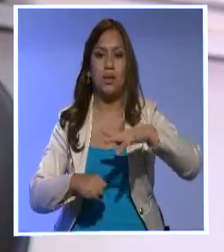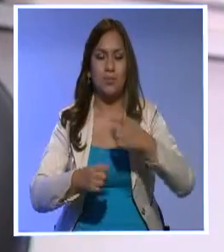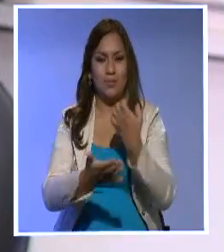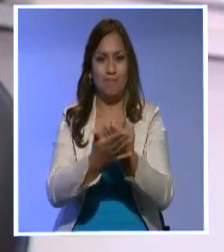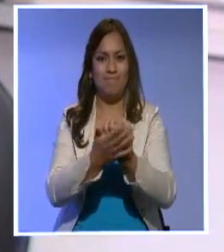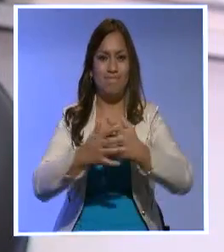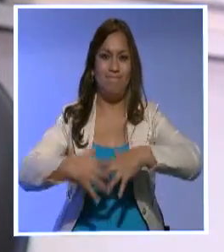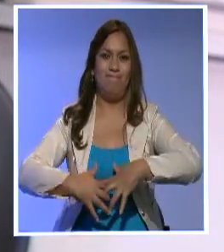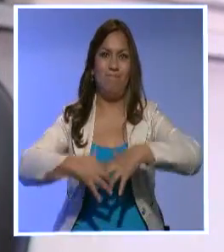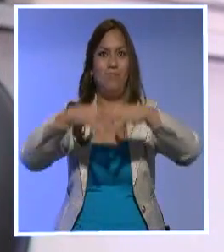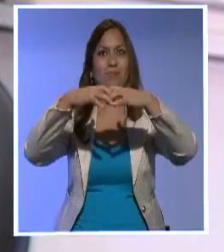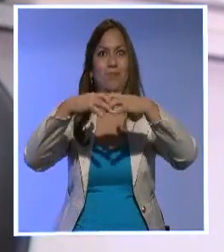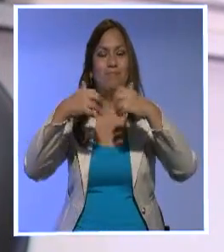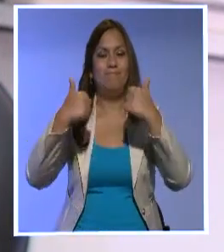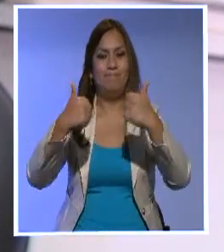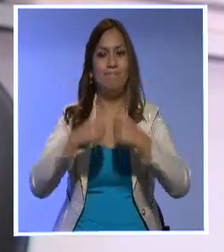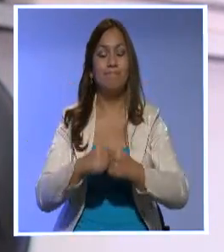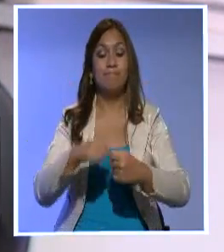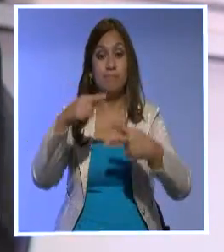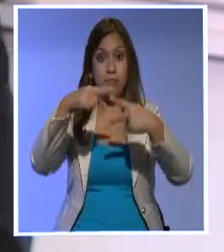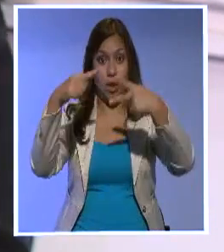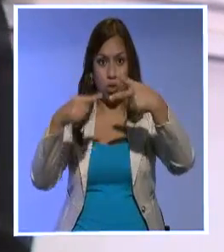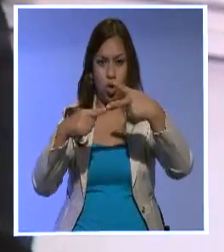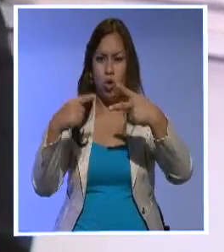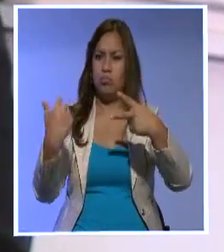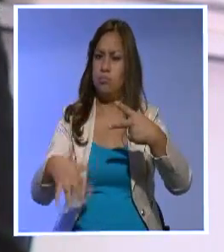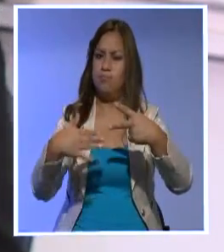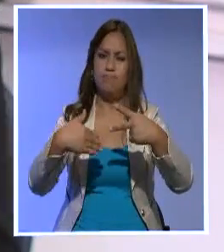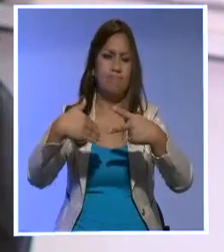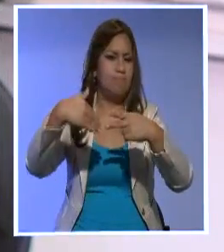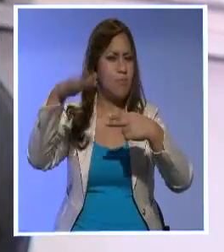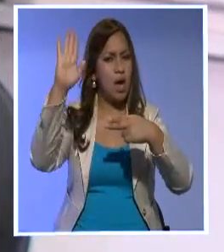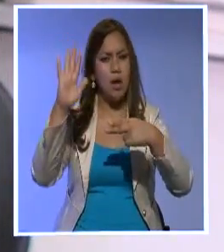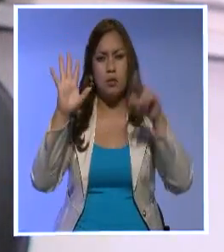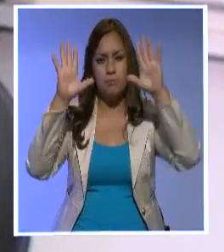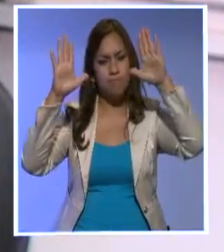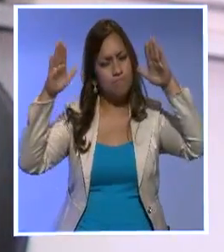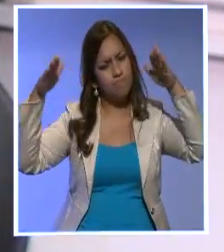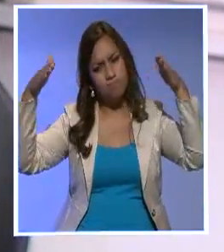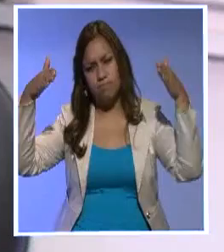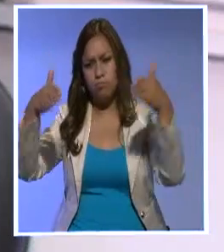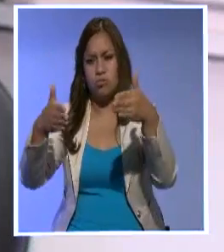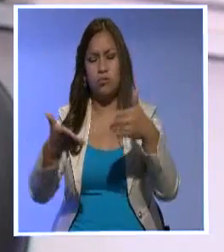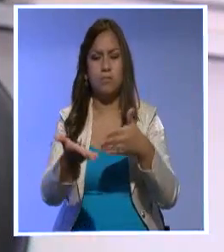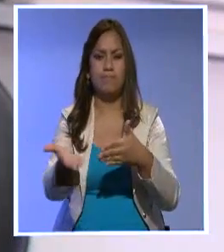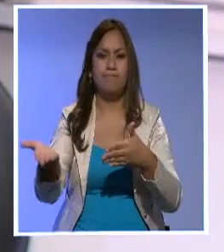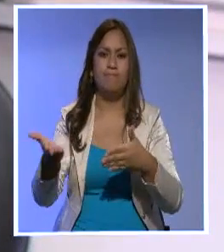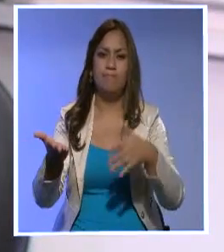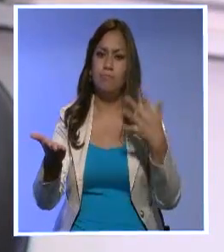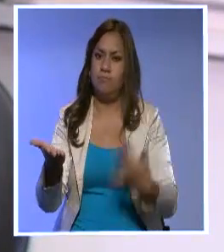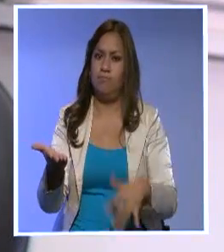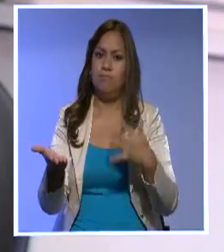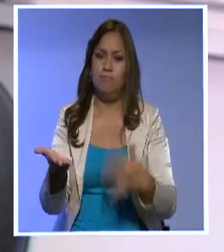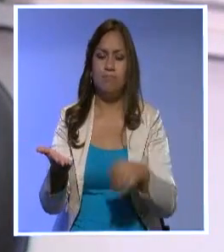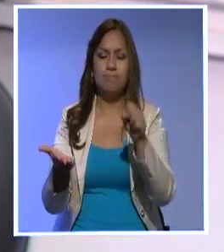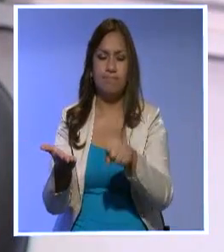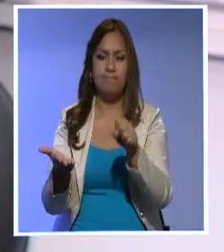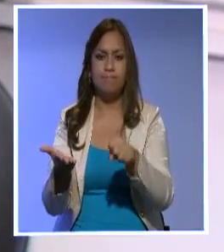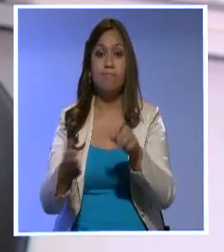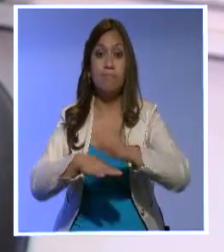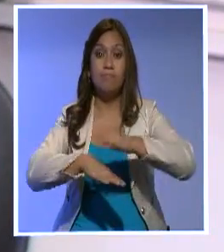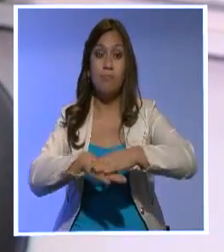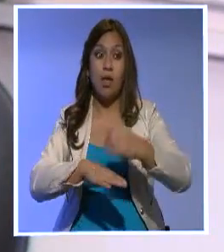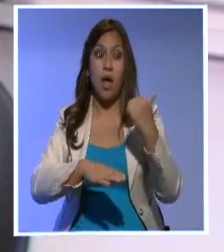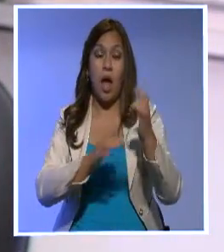especialmente en dos zonas que son para nosotros dos zonas de atención prioritaria en esta temporada y que lo ha sido después del terremoto